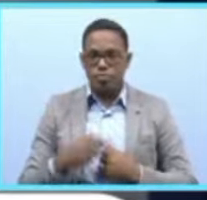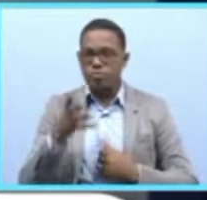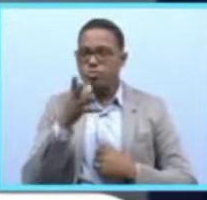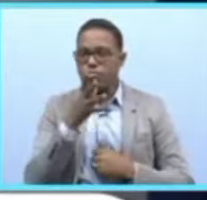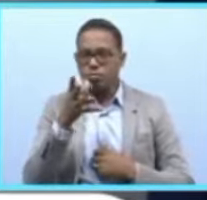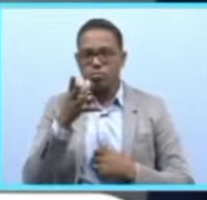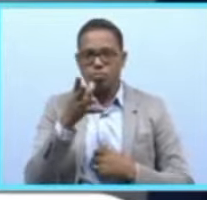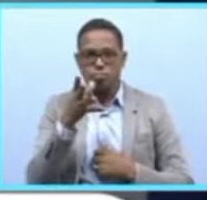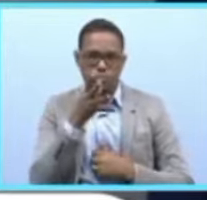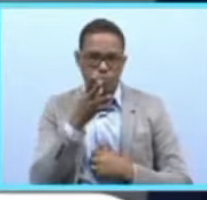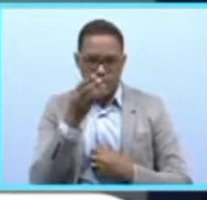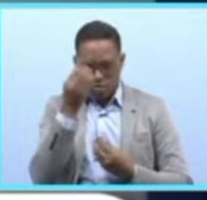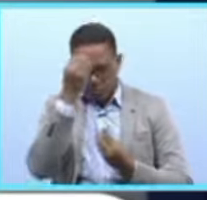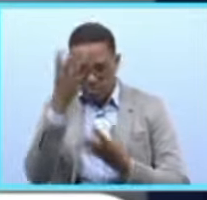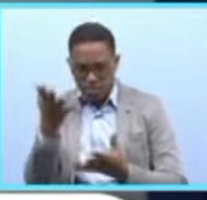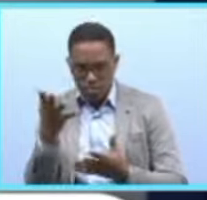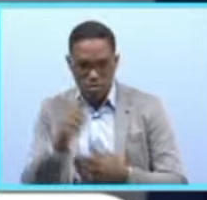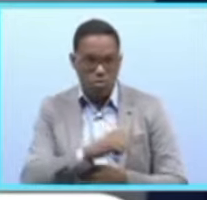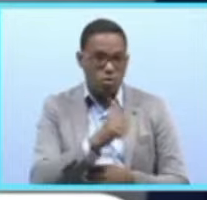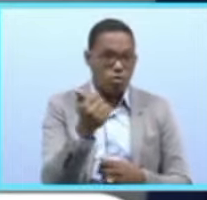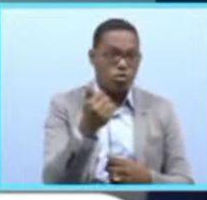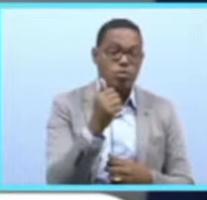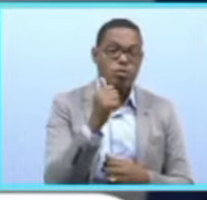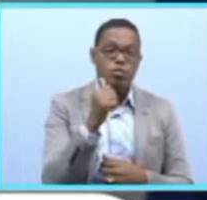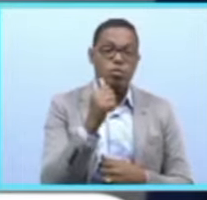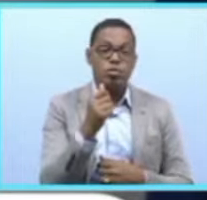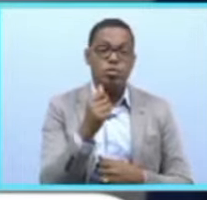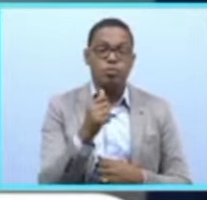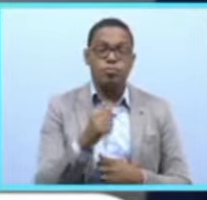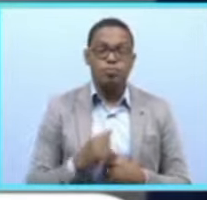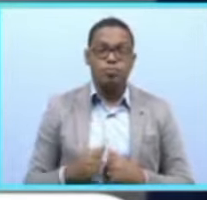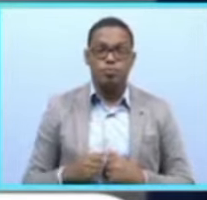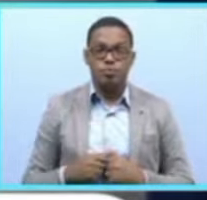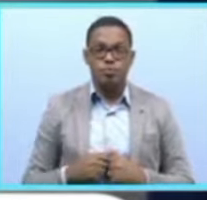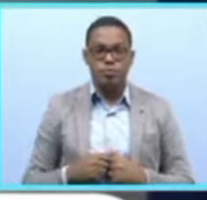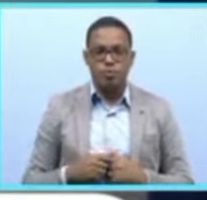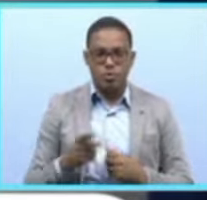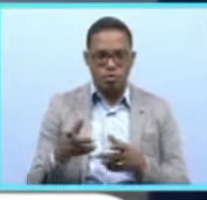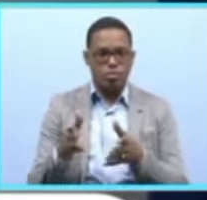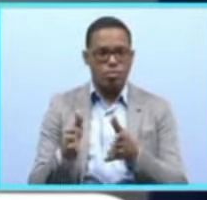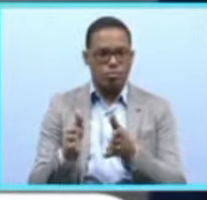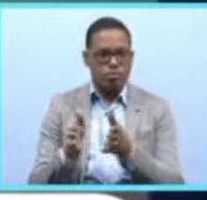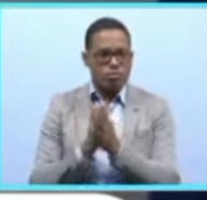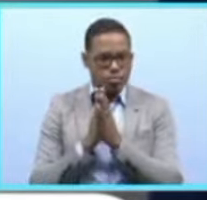y en otro caso otras jóvenes. En el caso de las dos primeras ya solicitamos la medida de coerción.